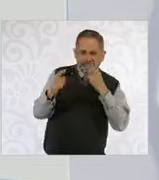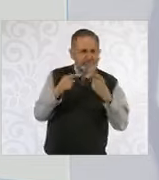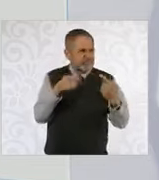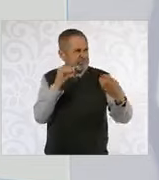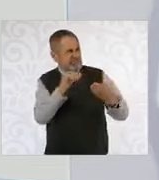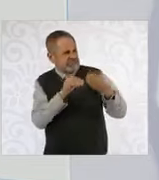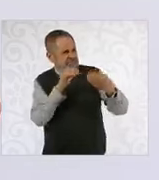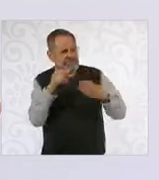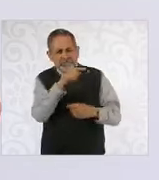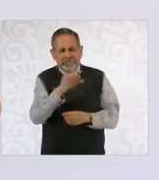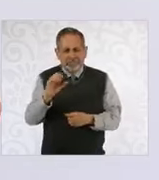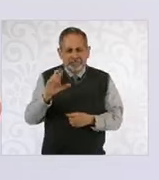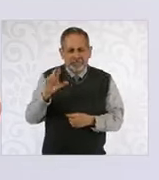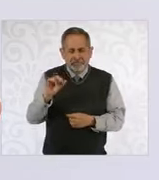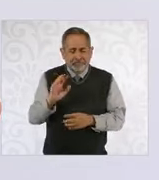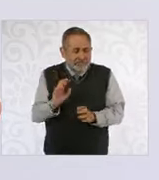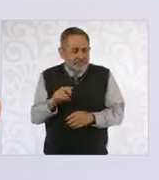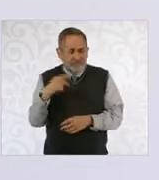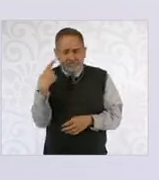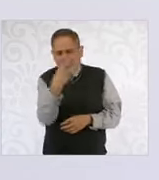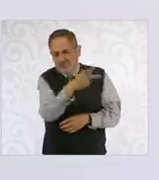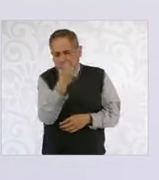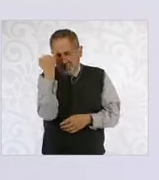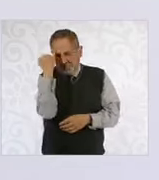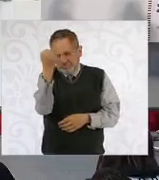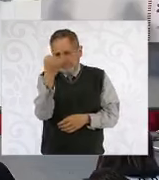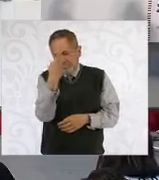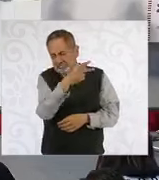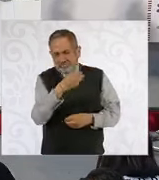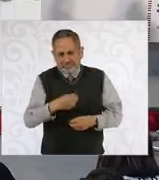Gómez Leyva, pues es su posición, pero